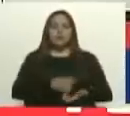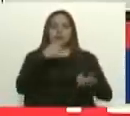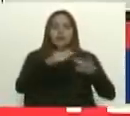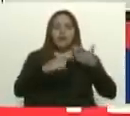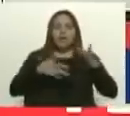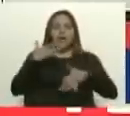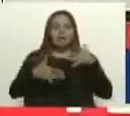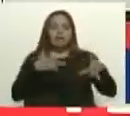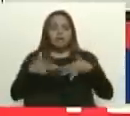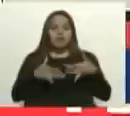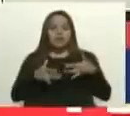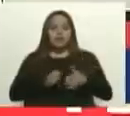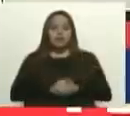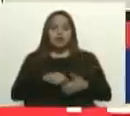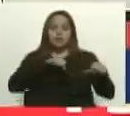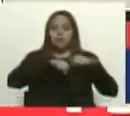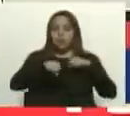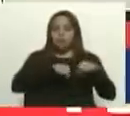jornadas de movilización.